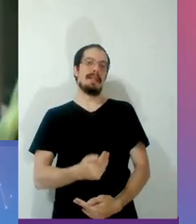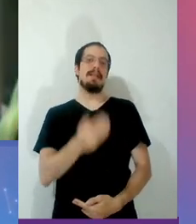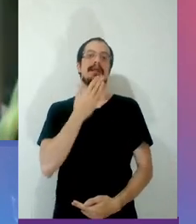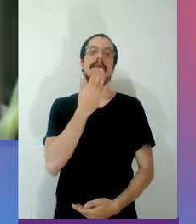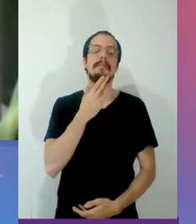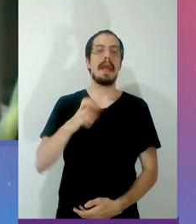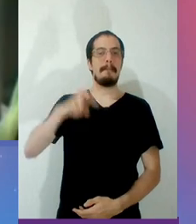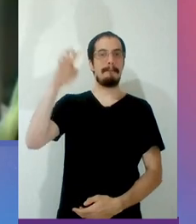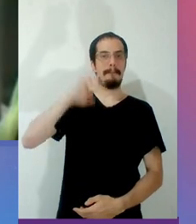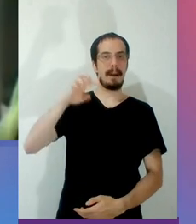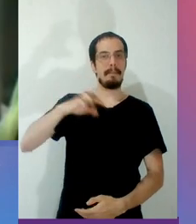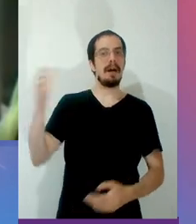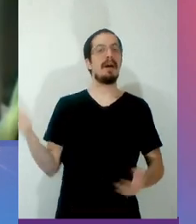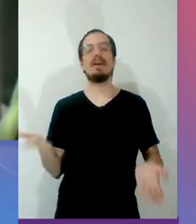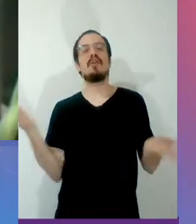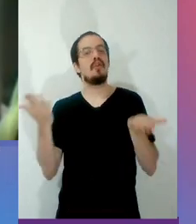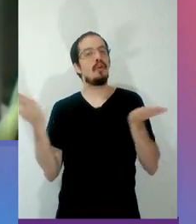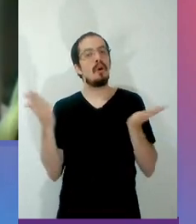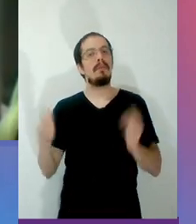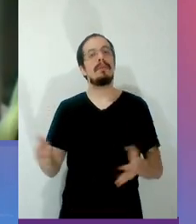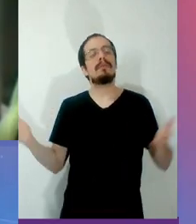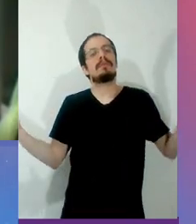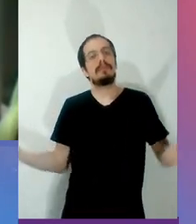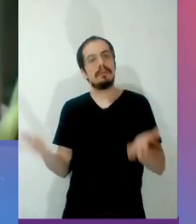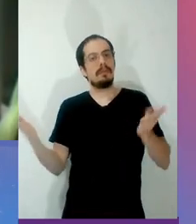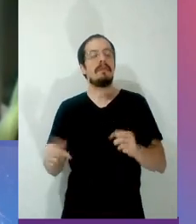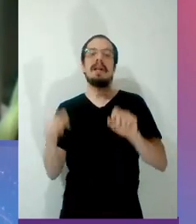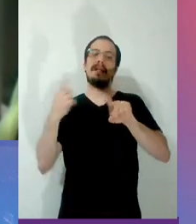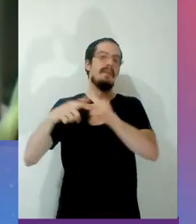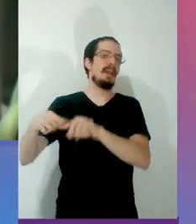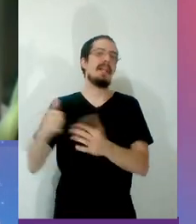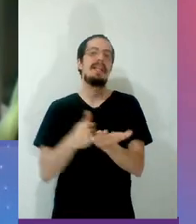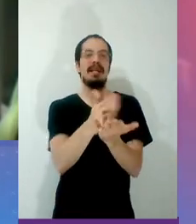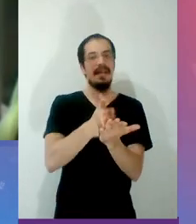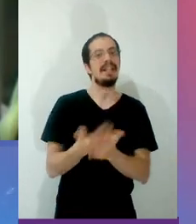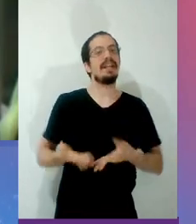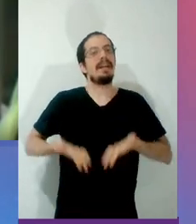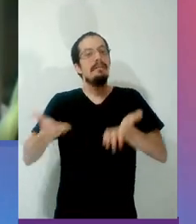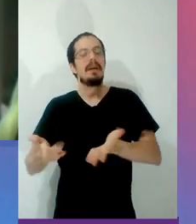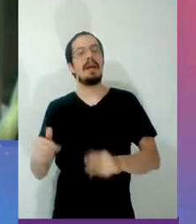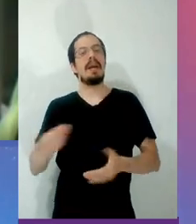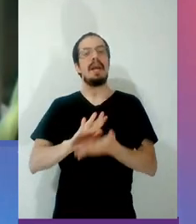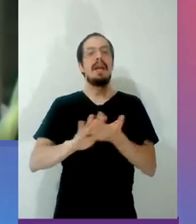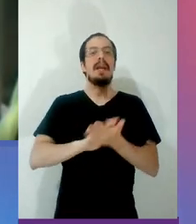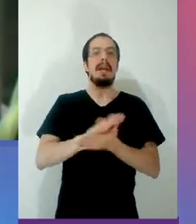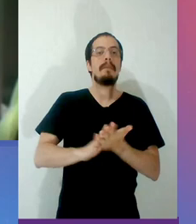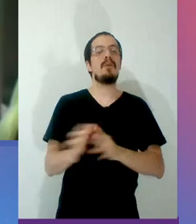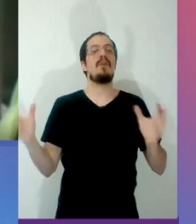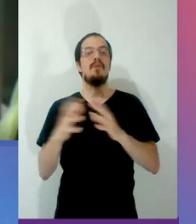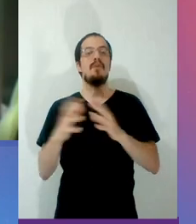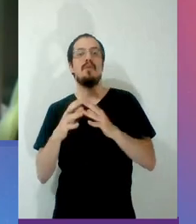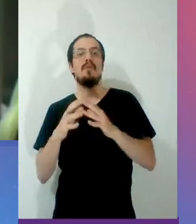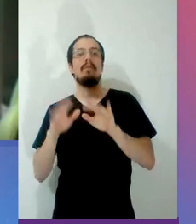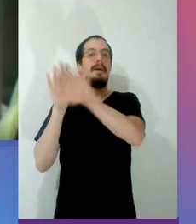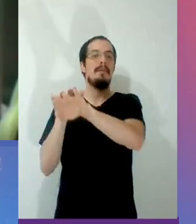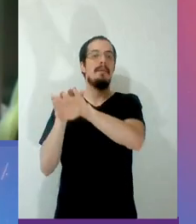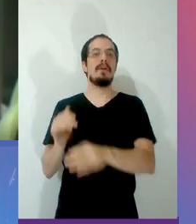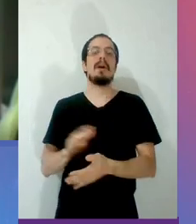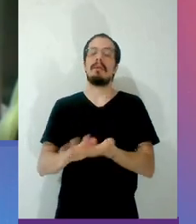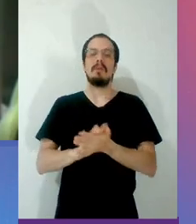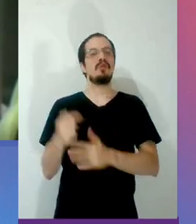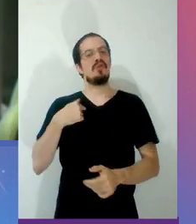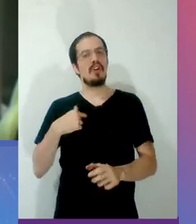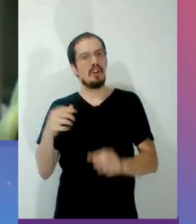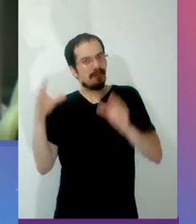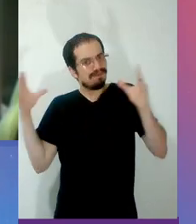¿ya? Promoviendo diferentes estrategias. Por ejemplo, grupos de apoyo, ¿ya? Esto voy a ser como súper concreta, ¿ya?